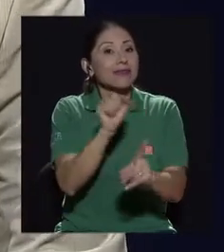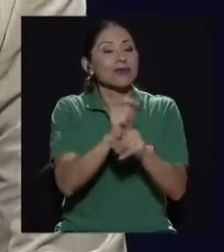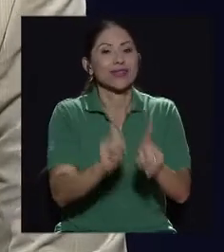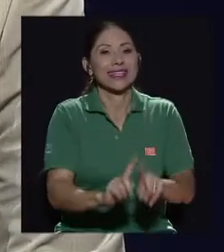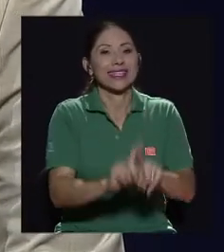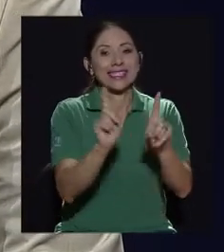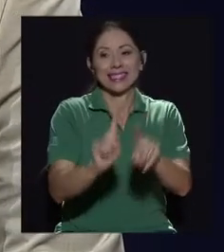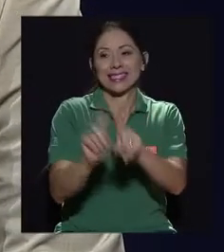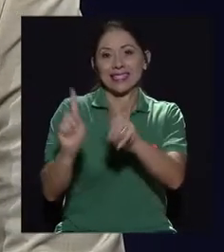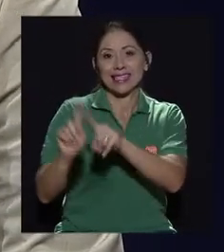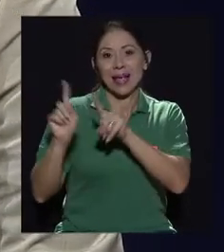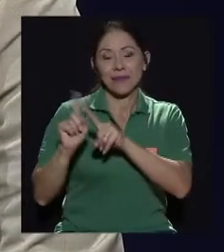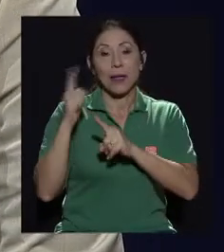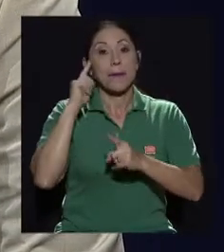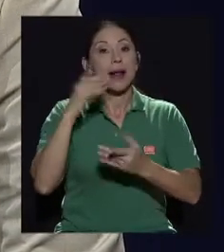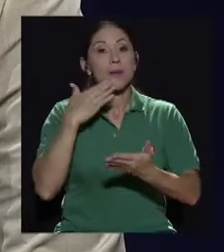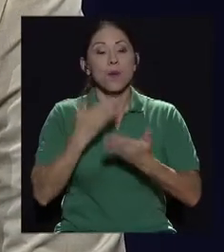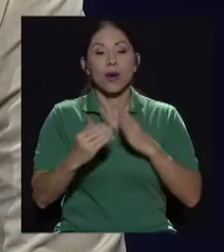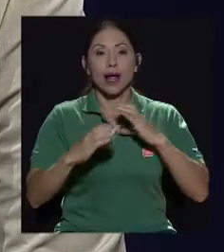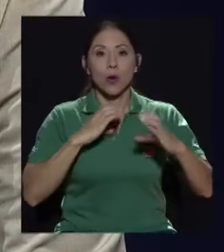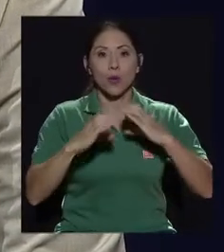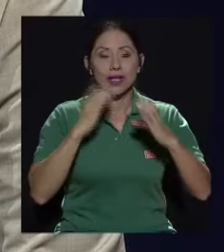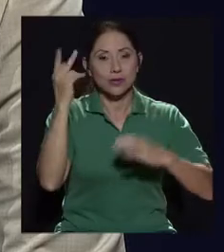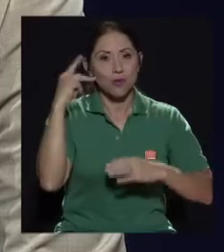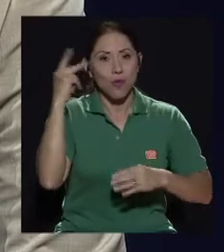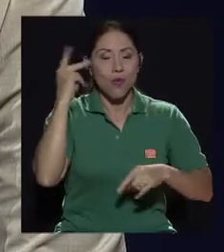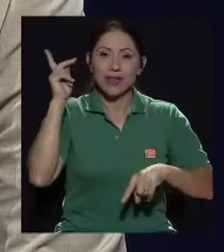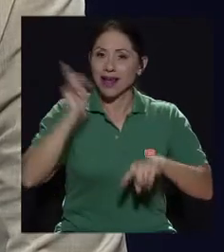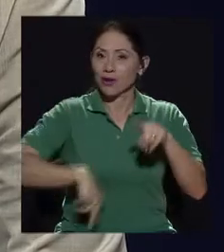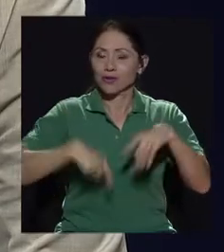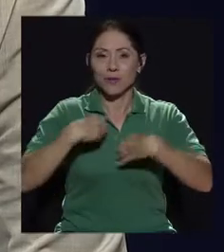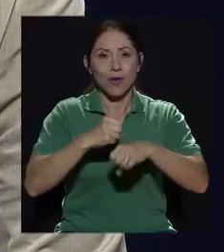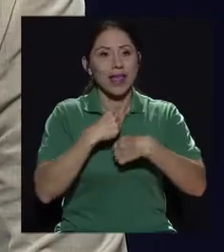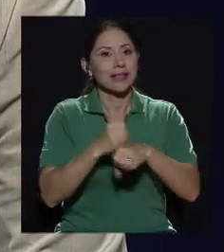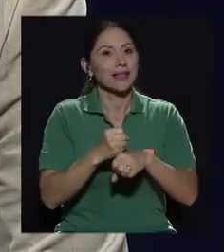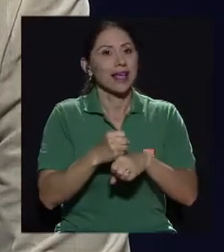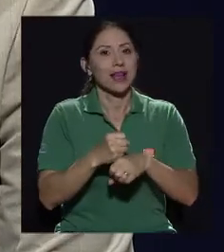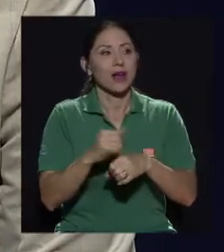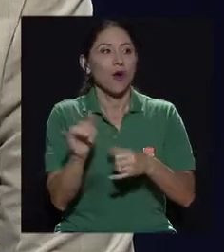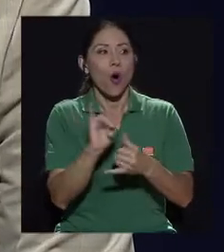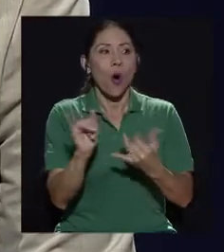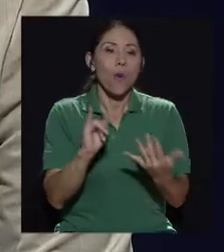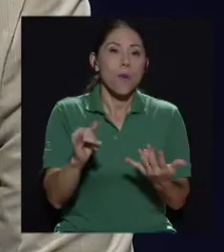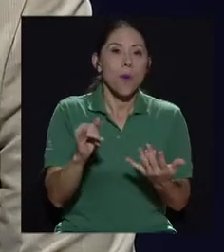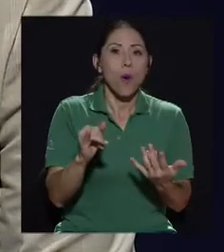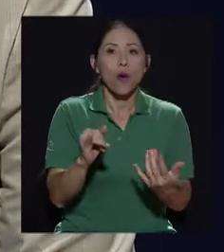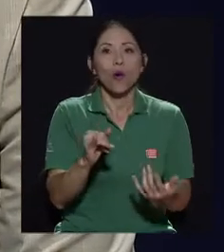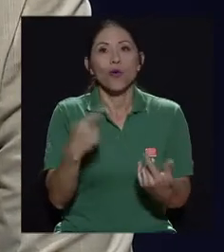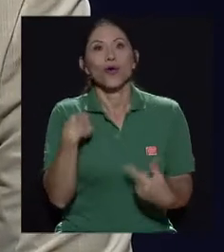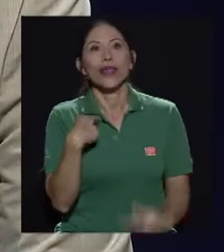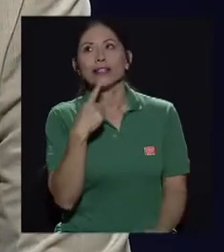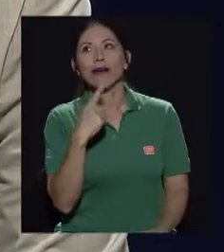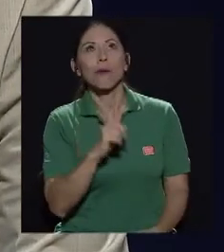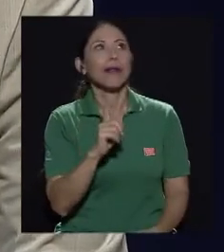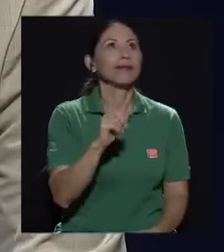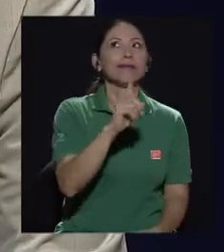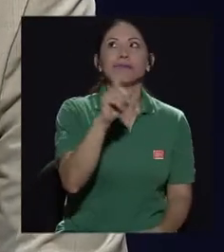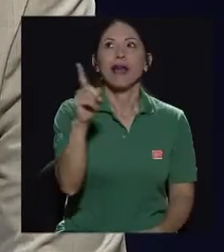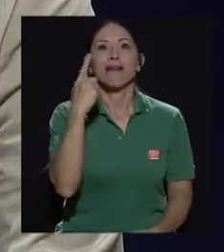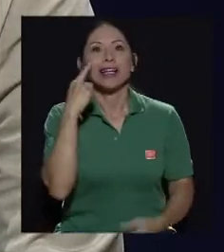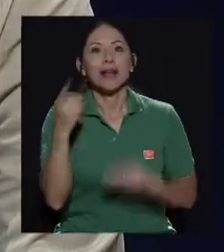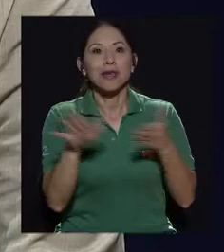es distinta y parte de que para hacer buena comunicación política no se puede hacer sacando el dedo viendo de dónde sopla el viento